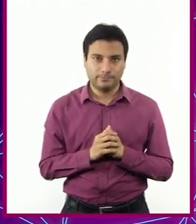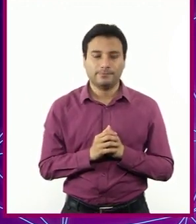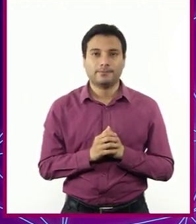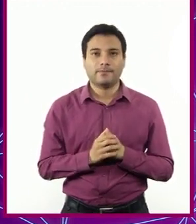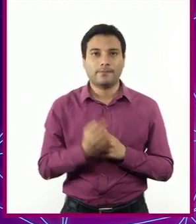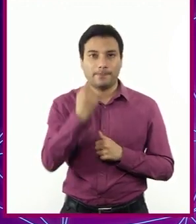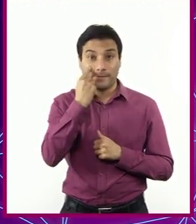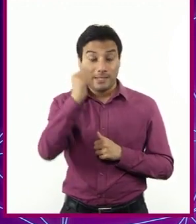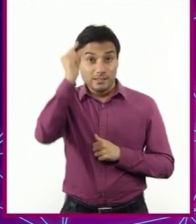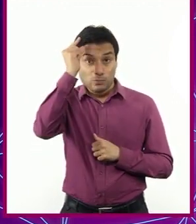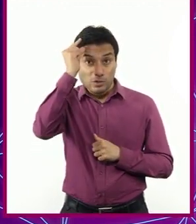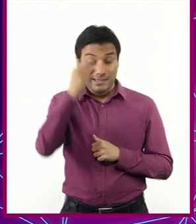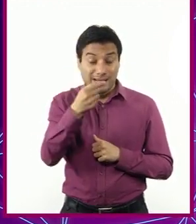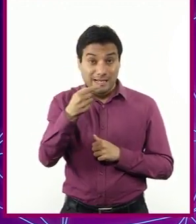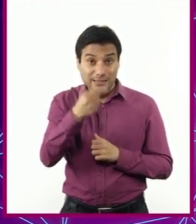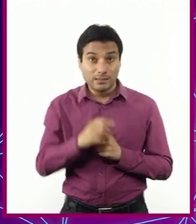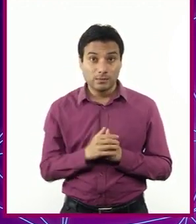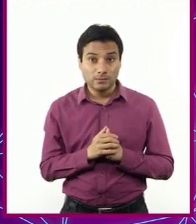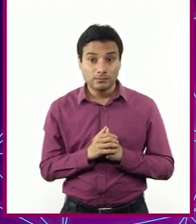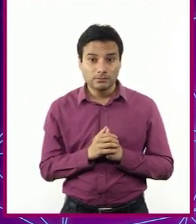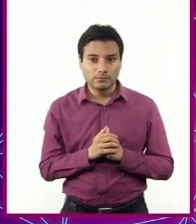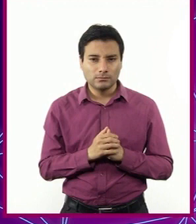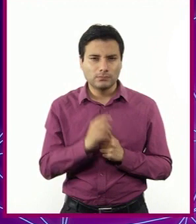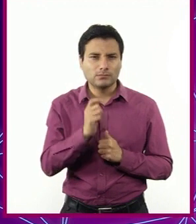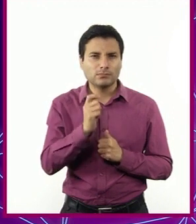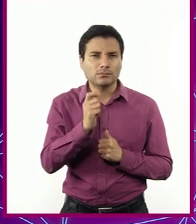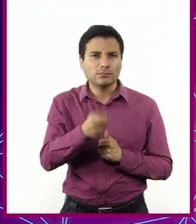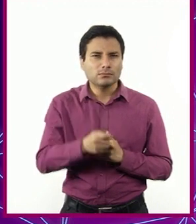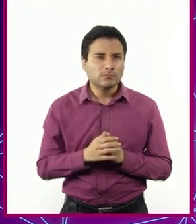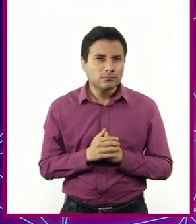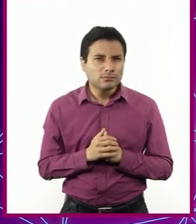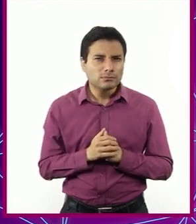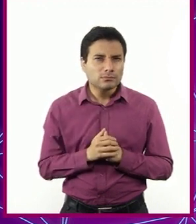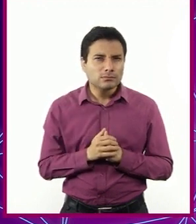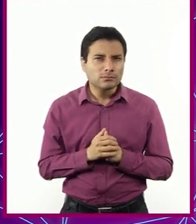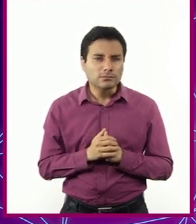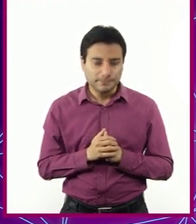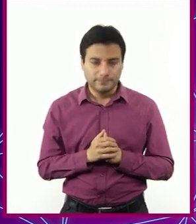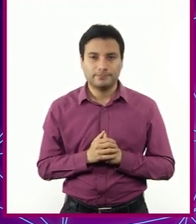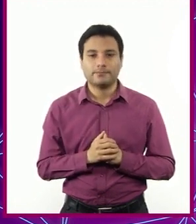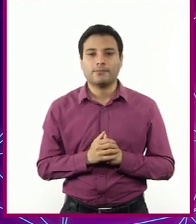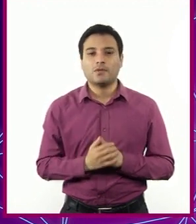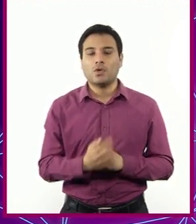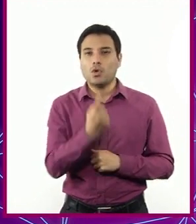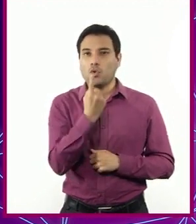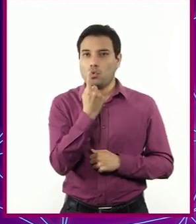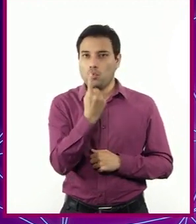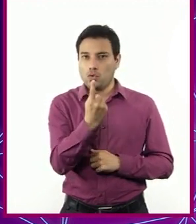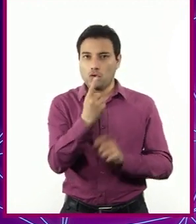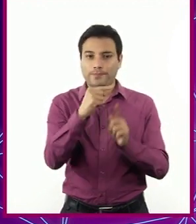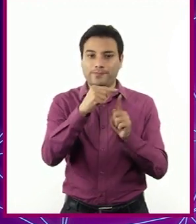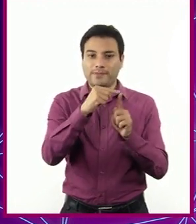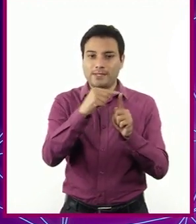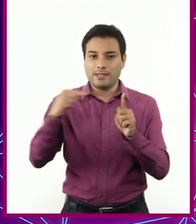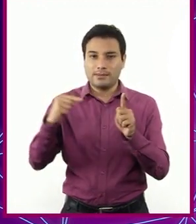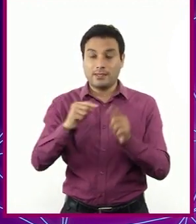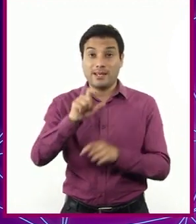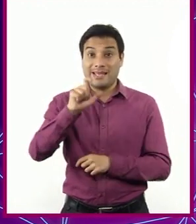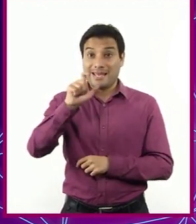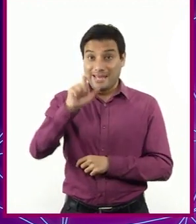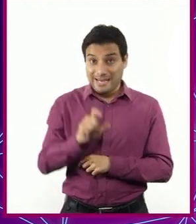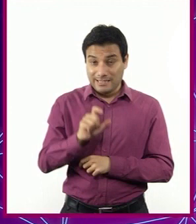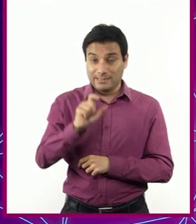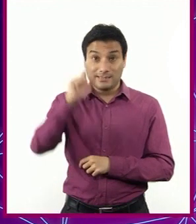exponente negativo, en otras palabras, tenemos que 1 entre x elevado a la